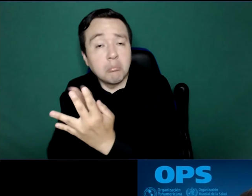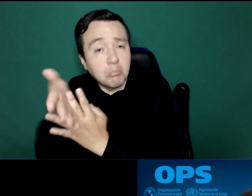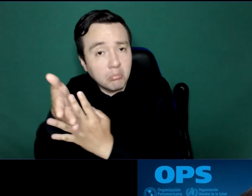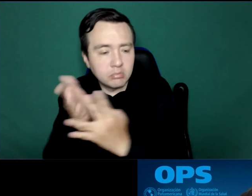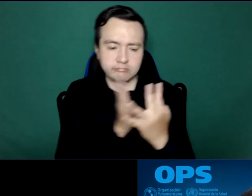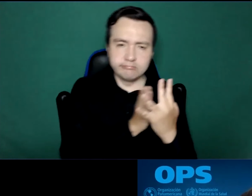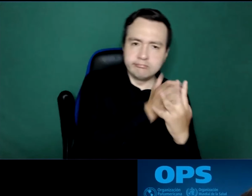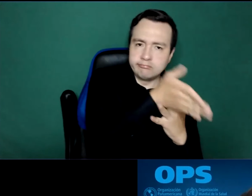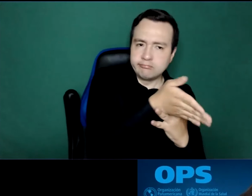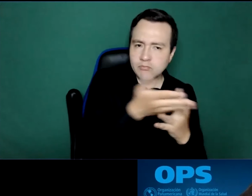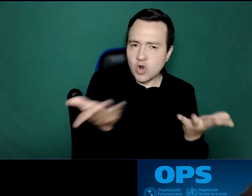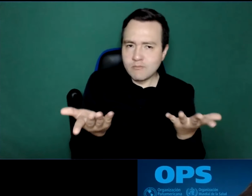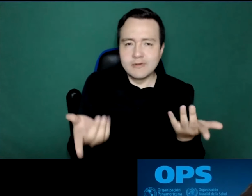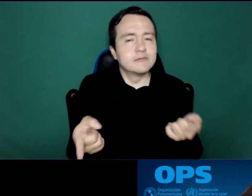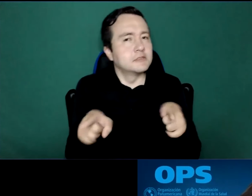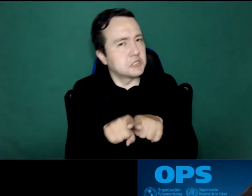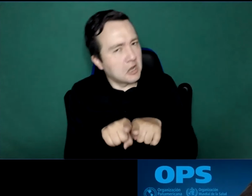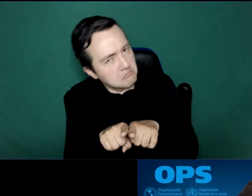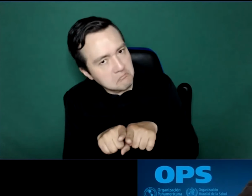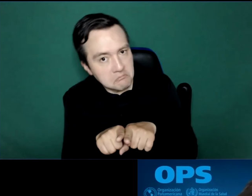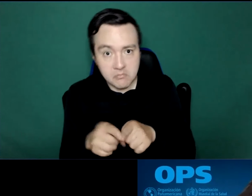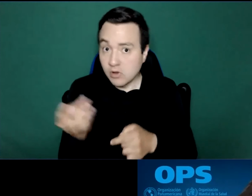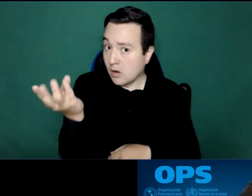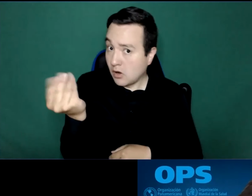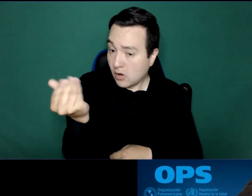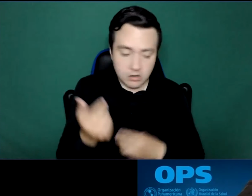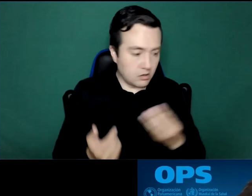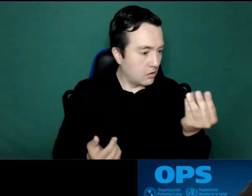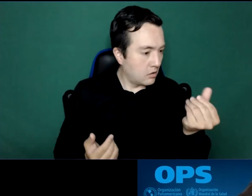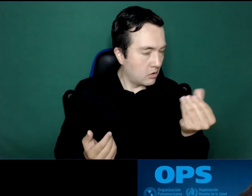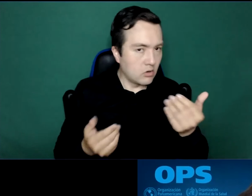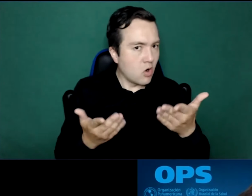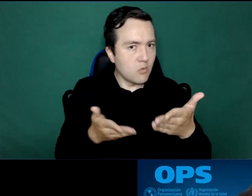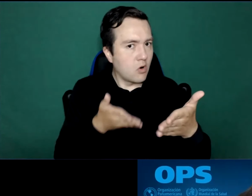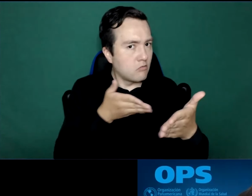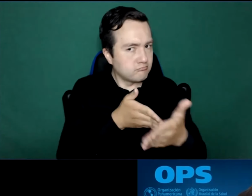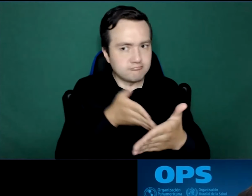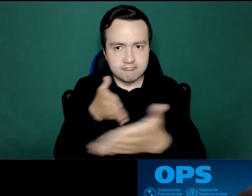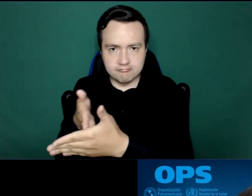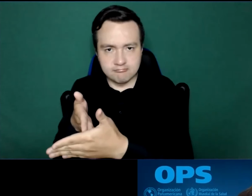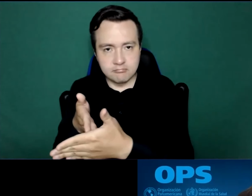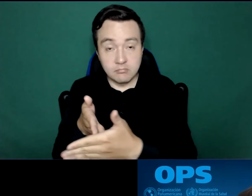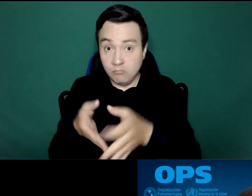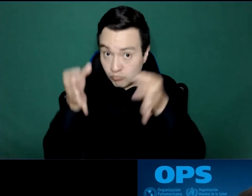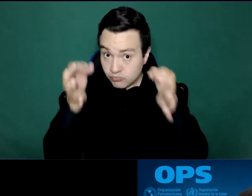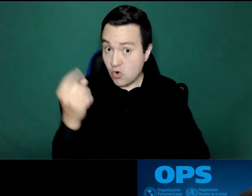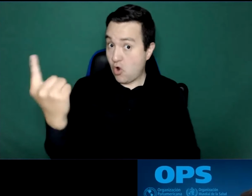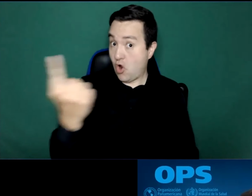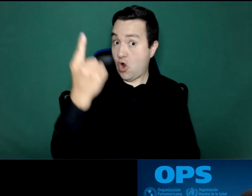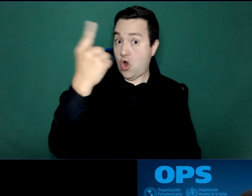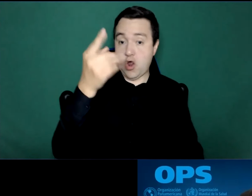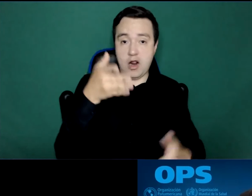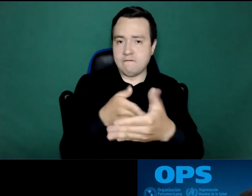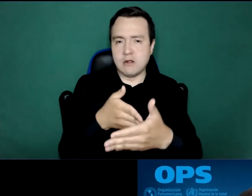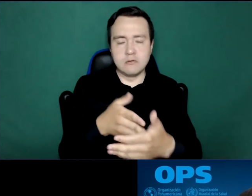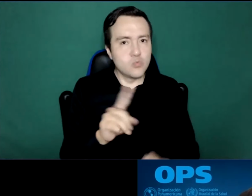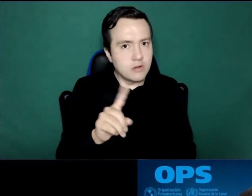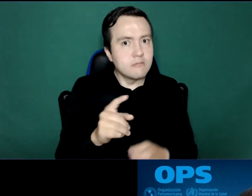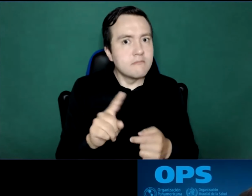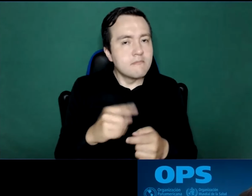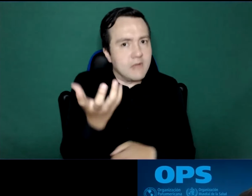las barreras financieras, por supuesto, si no son la barrera principal, al menos una de las barreras principales para accesar los